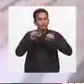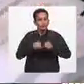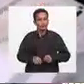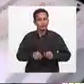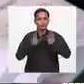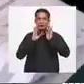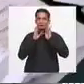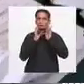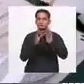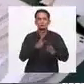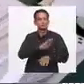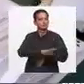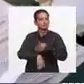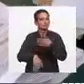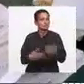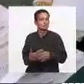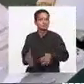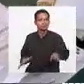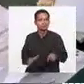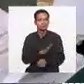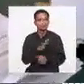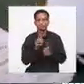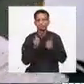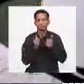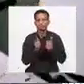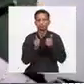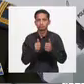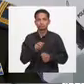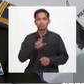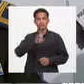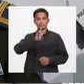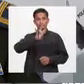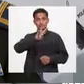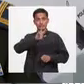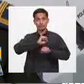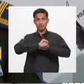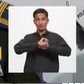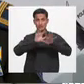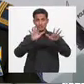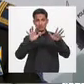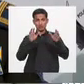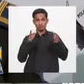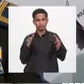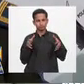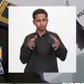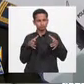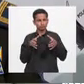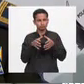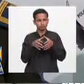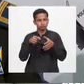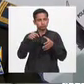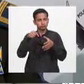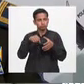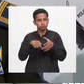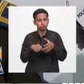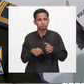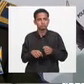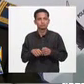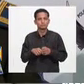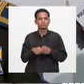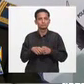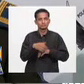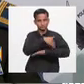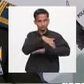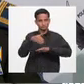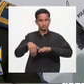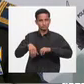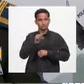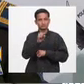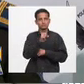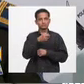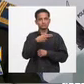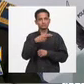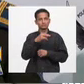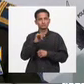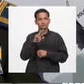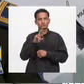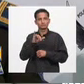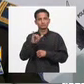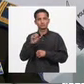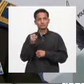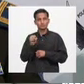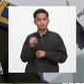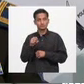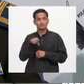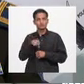recibir la atención completa a las 7 de la mañana se reunirán en la avenida Los chiris justamente en La